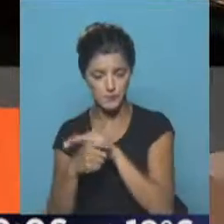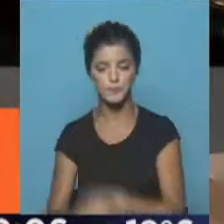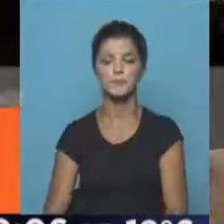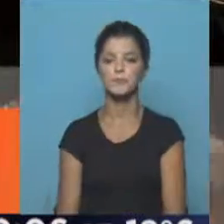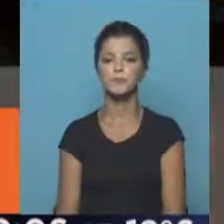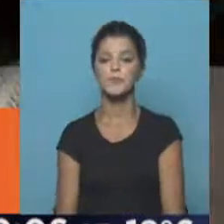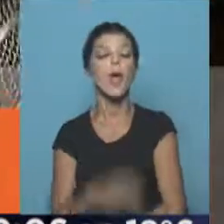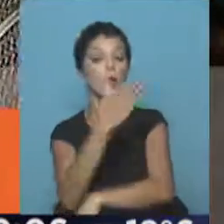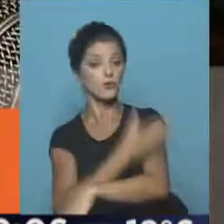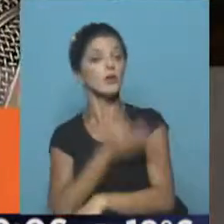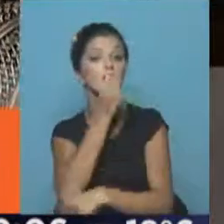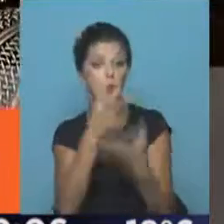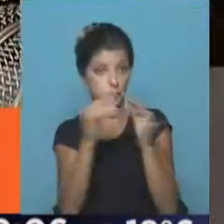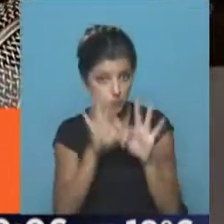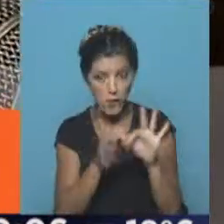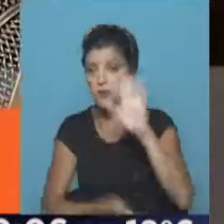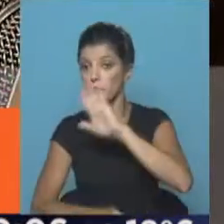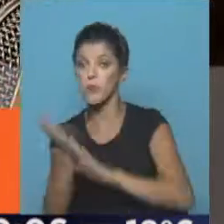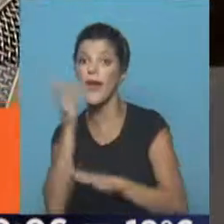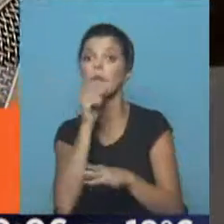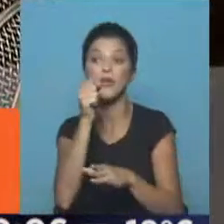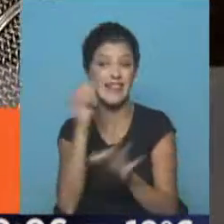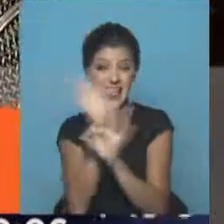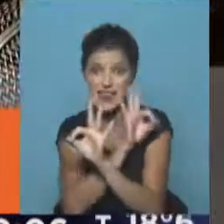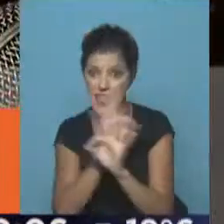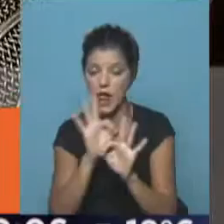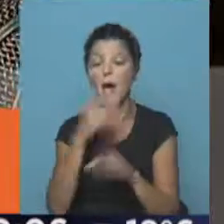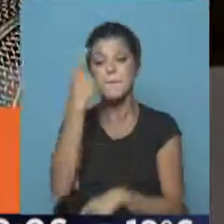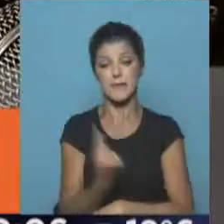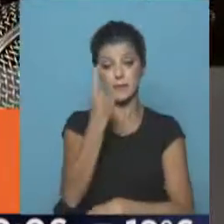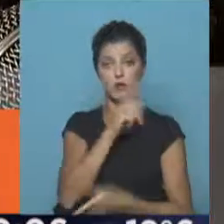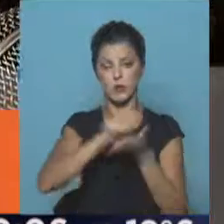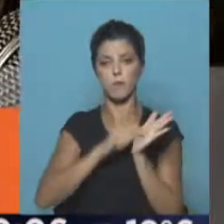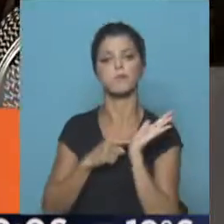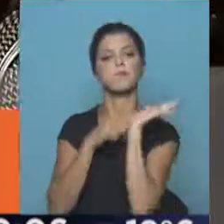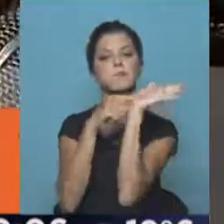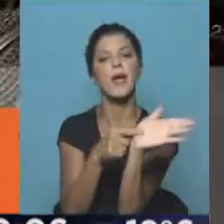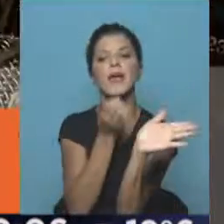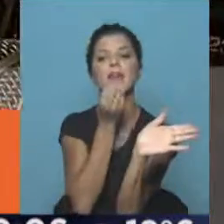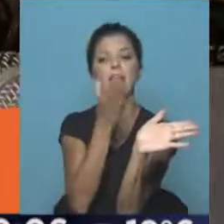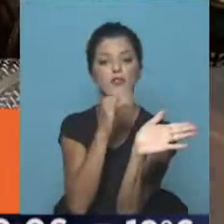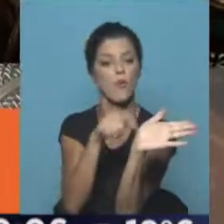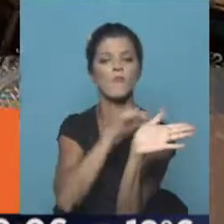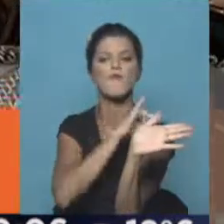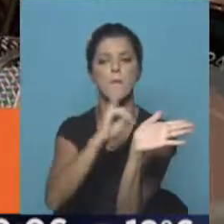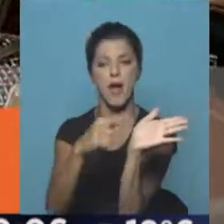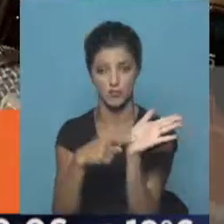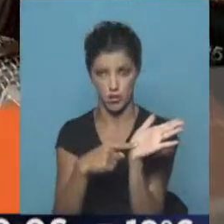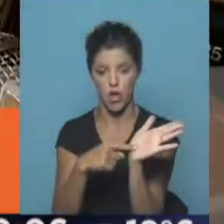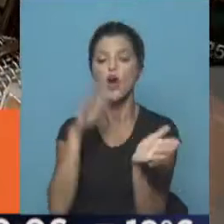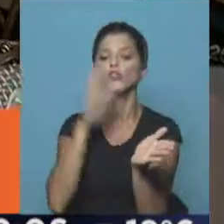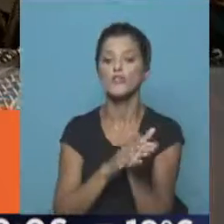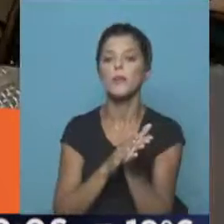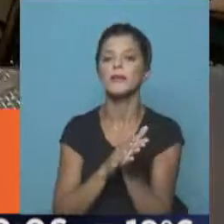retiró de la audiencia sin formular declaraciones a la prensa luego de presentar un extenso escrito y prestar declaración informativa por los delitos de